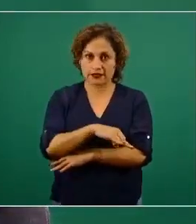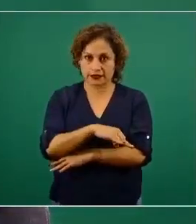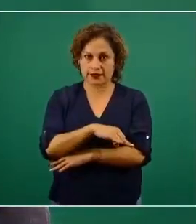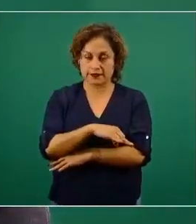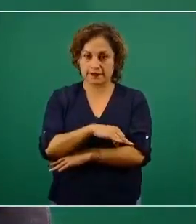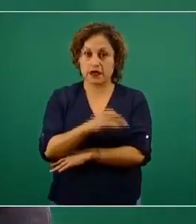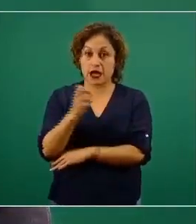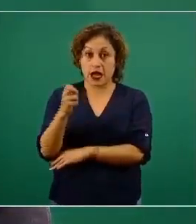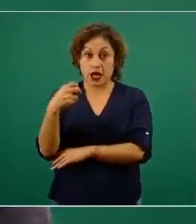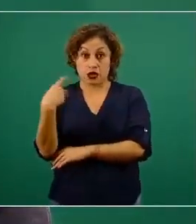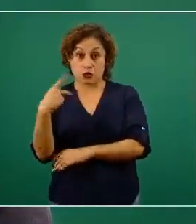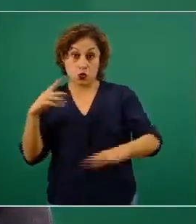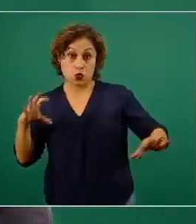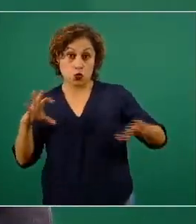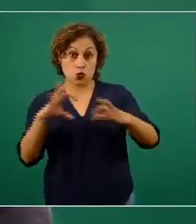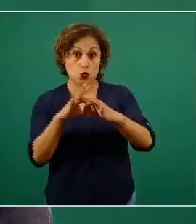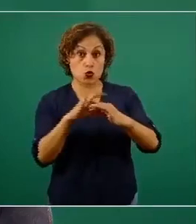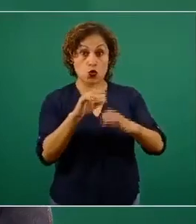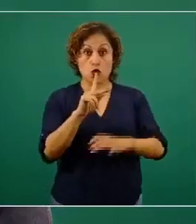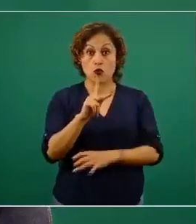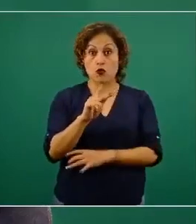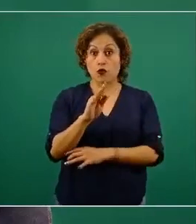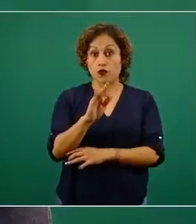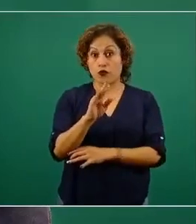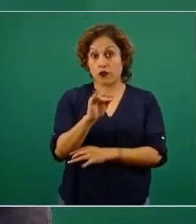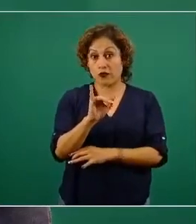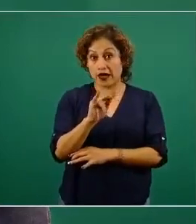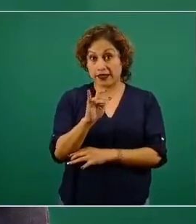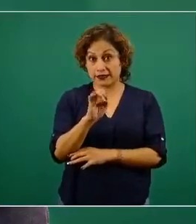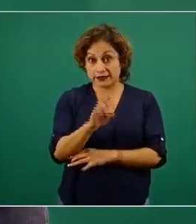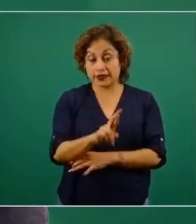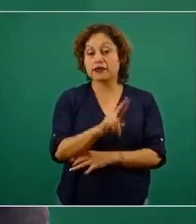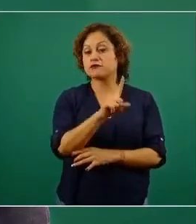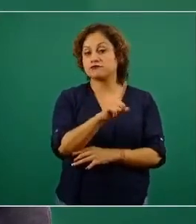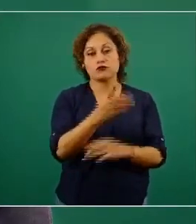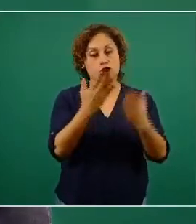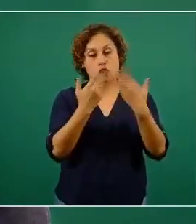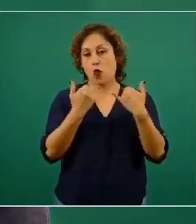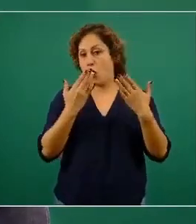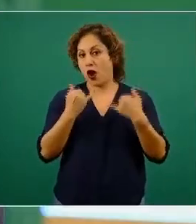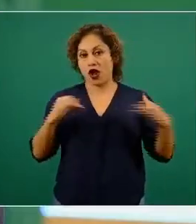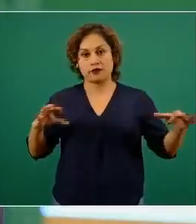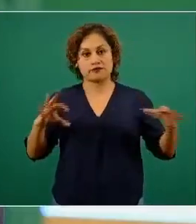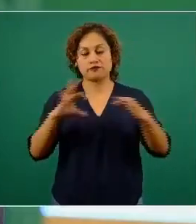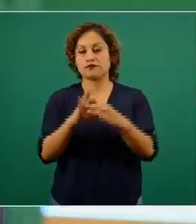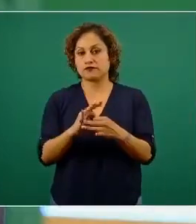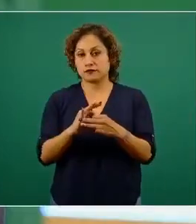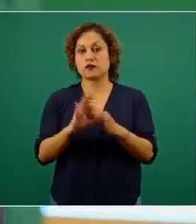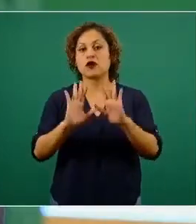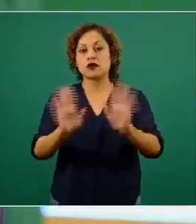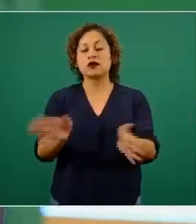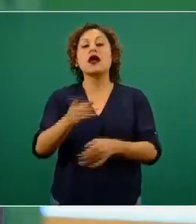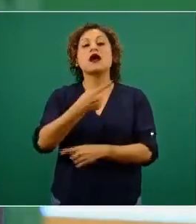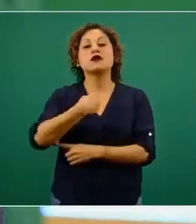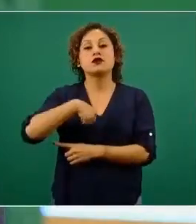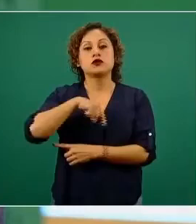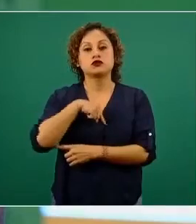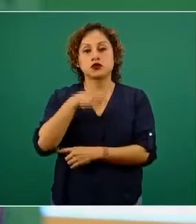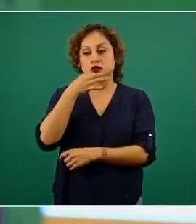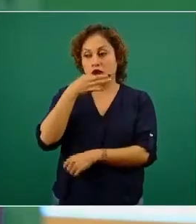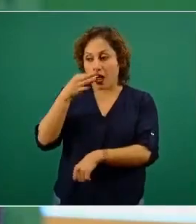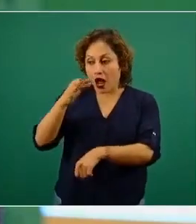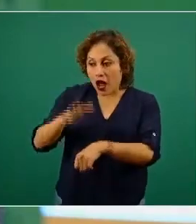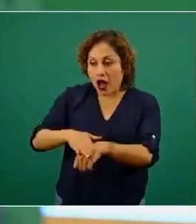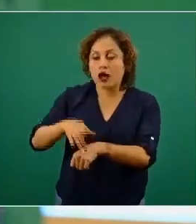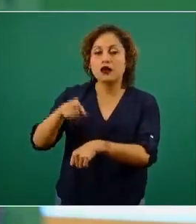a Pfizer México, y estamos haciendo ya las acciones para inactivarla y